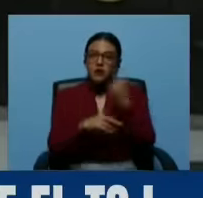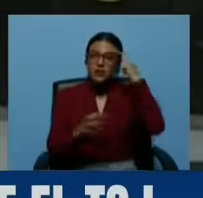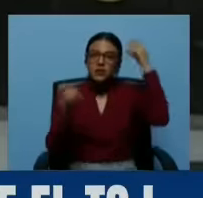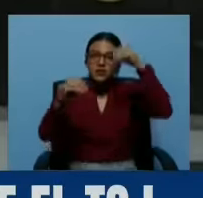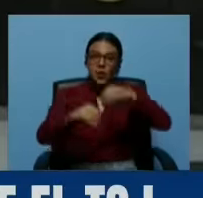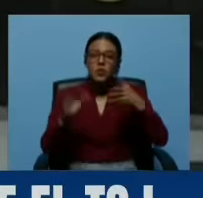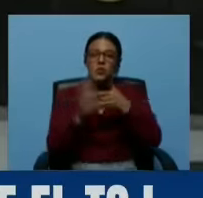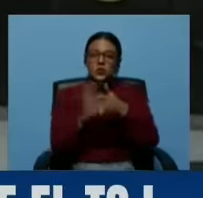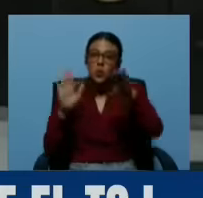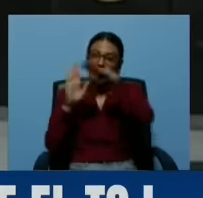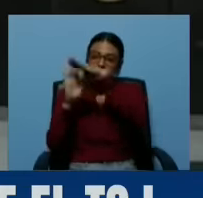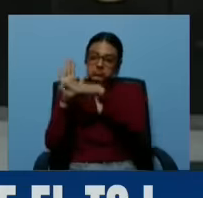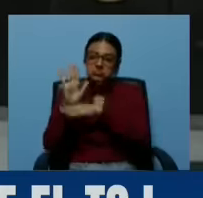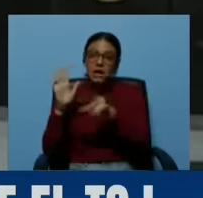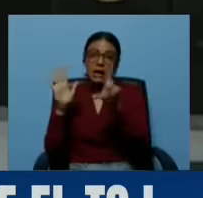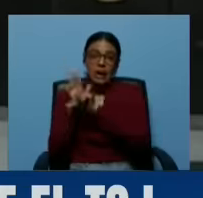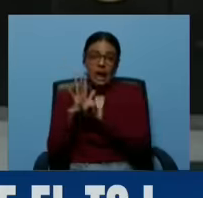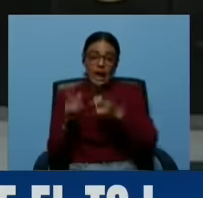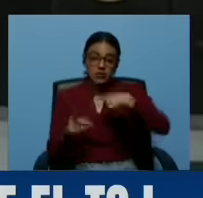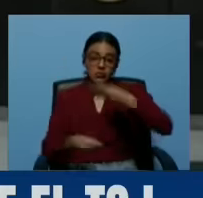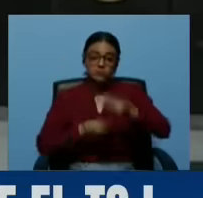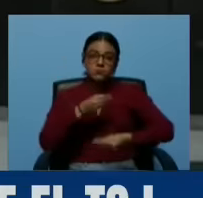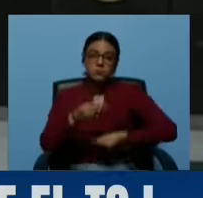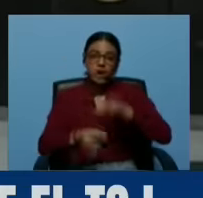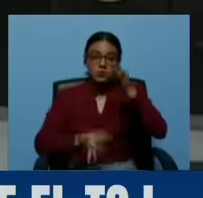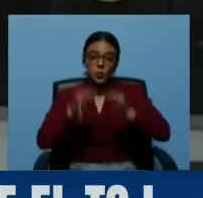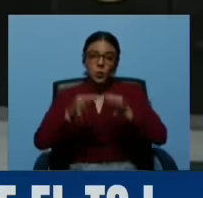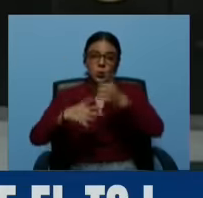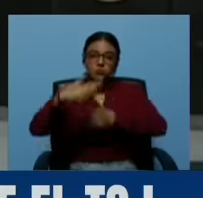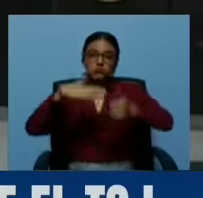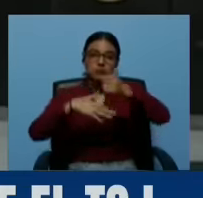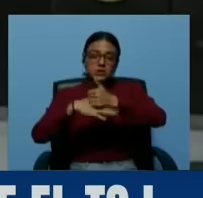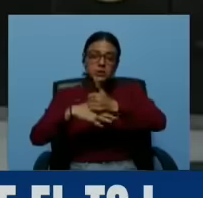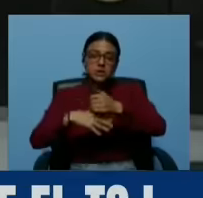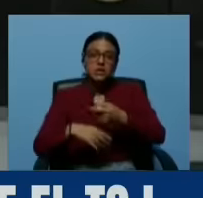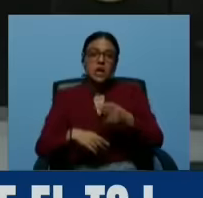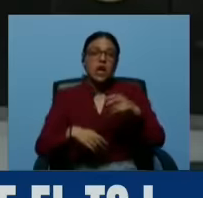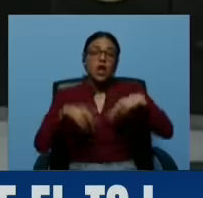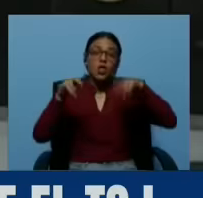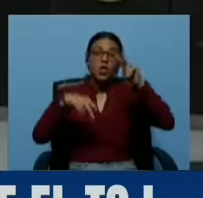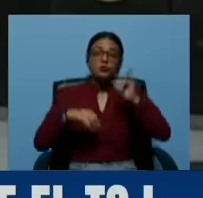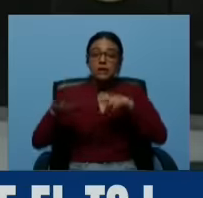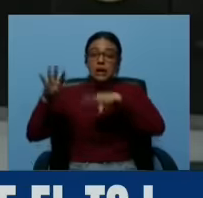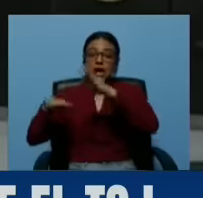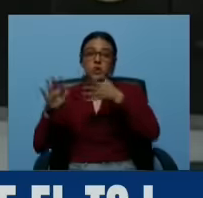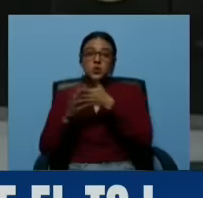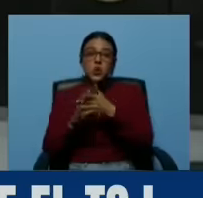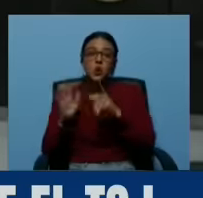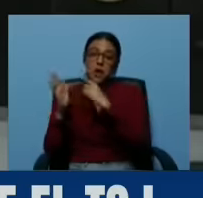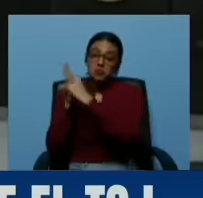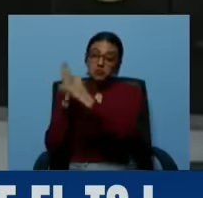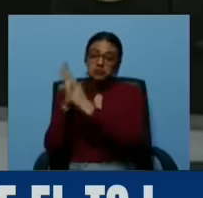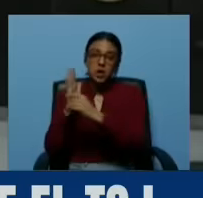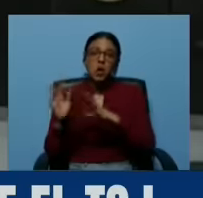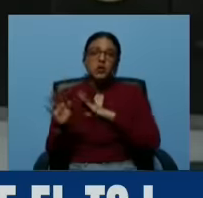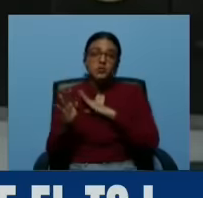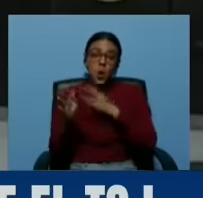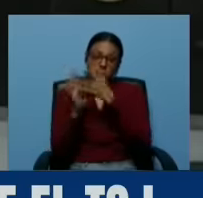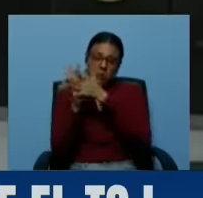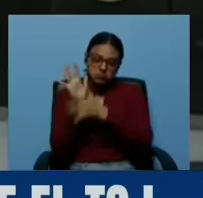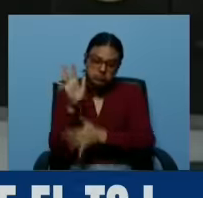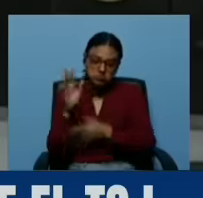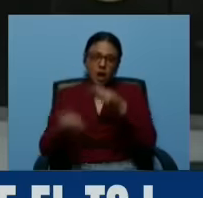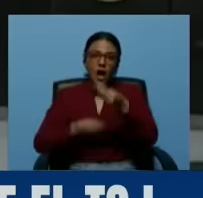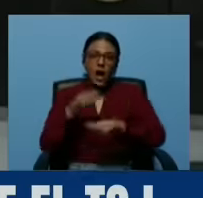artículos 85 de la Ley Orgánica del Tribunal Supremo de Justicia, 12 y 14 del Código de Procedimiento Civil, aplicables